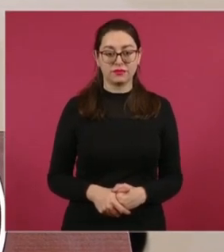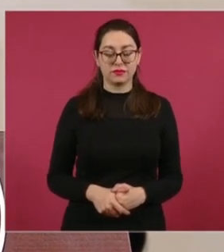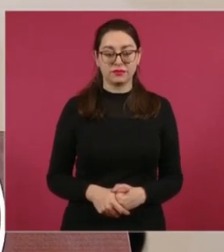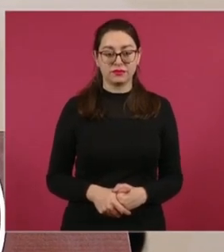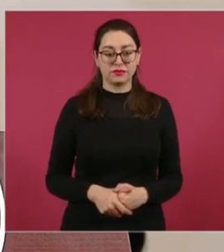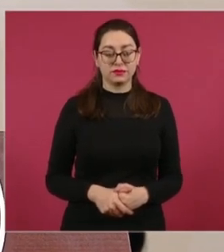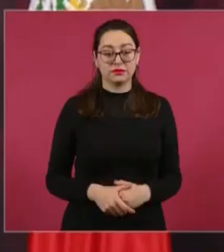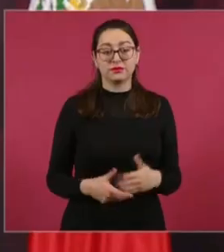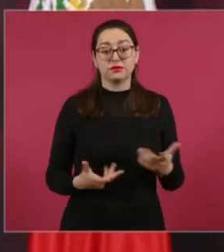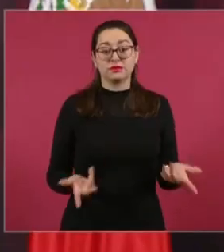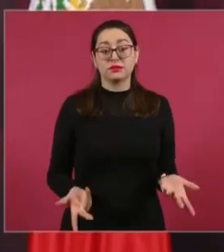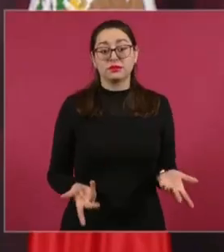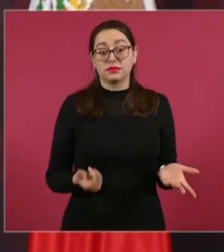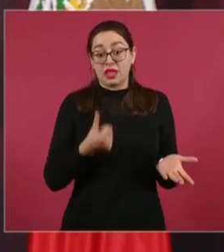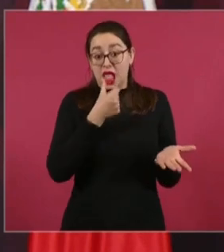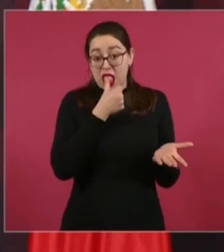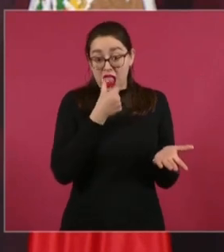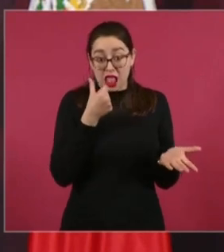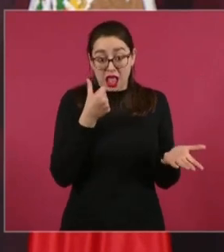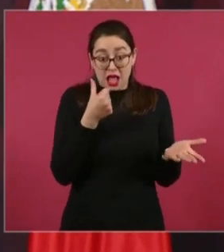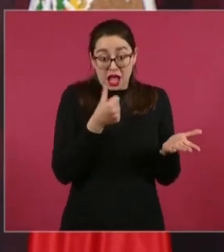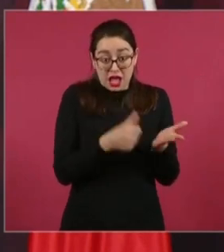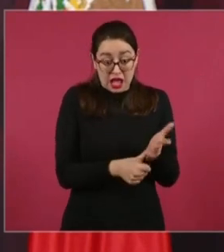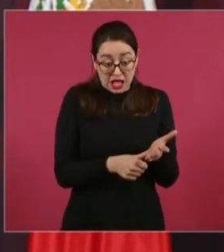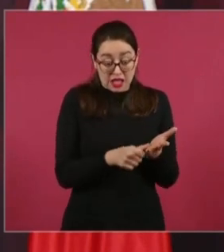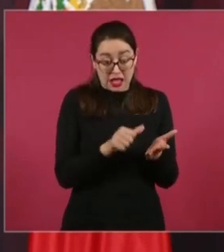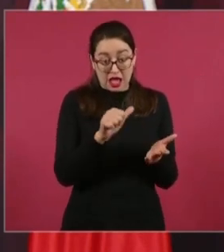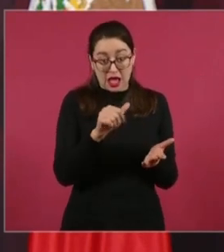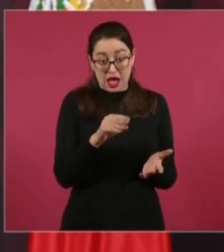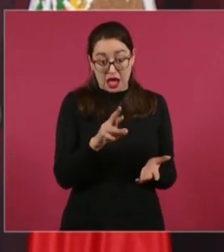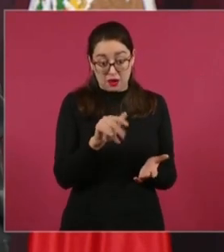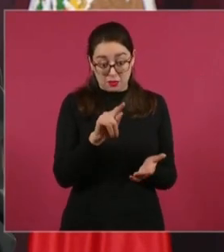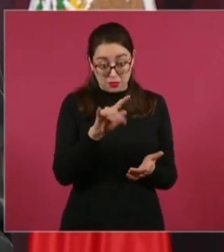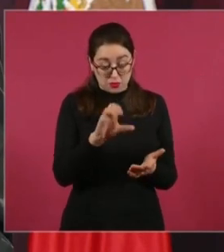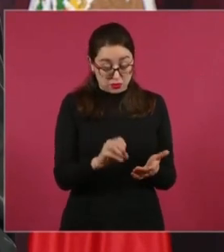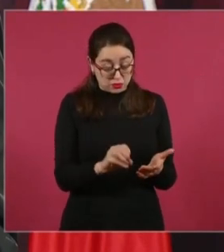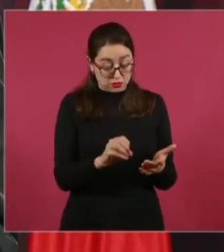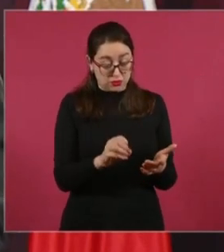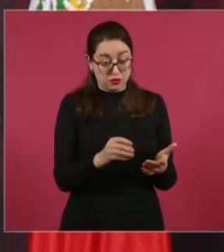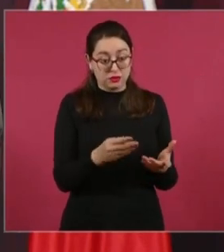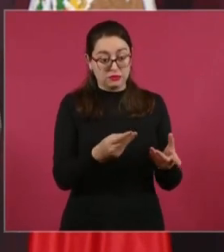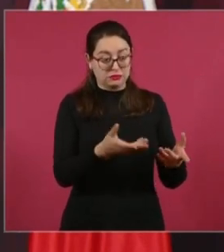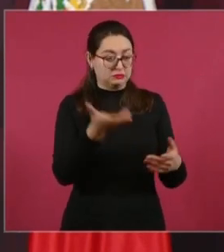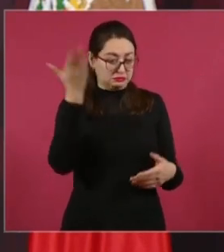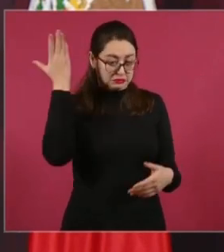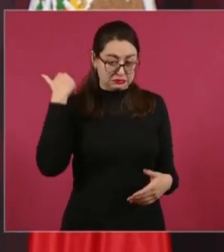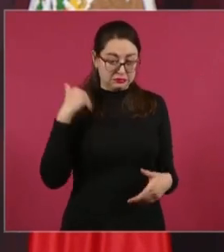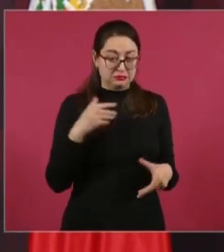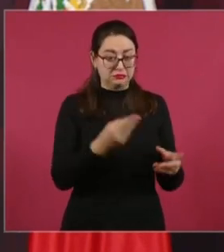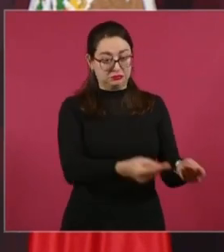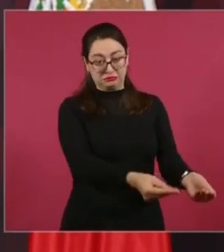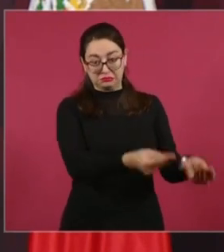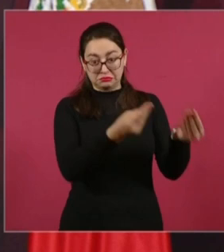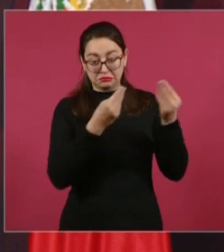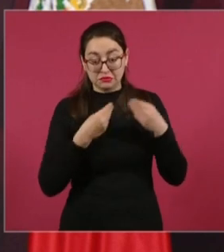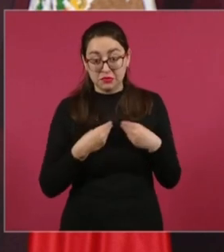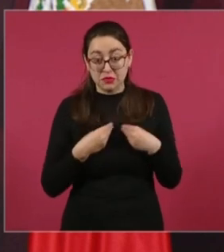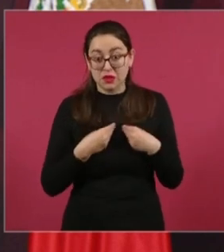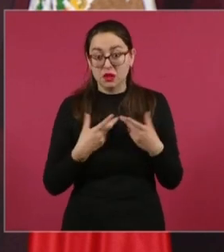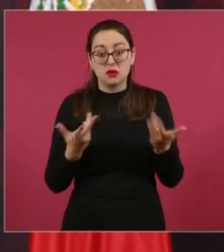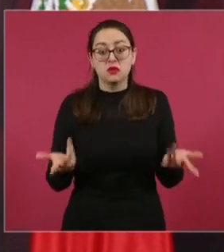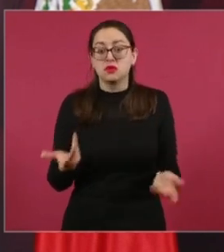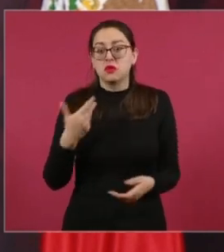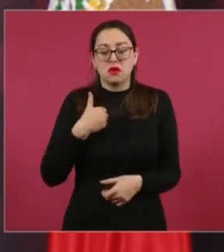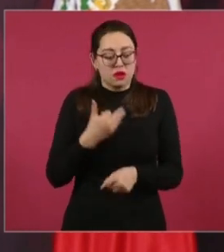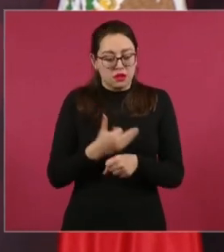yo de Aburto, que todavía la tengo que buscar, tengo que ver con Laurita. Lo que hago en estos casos es,